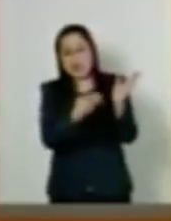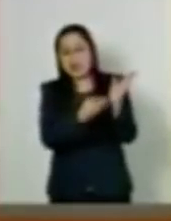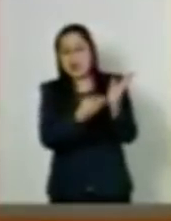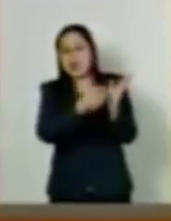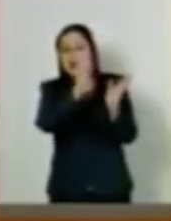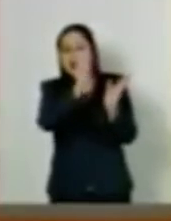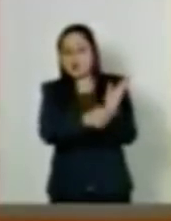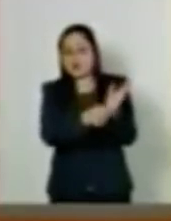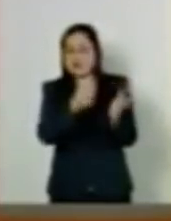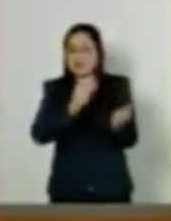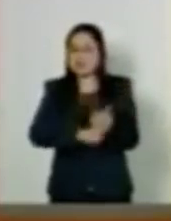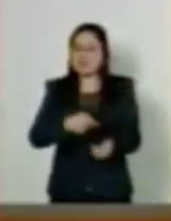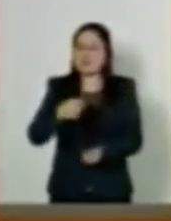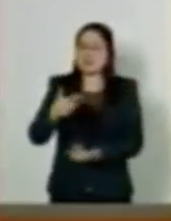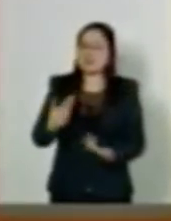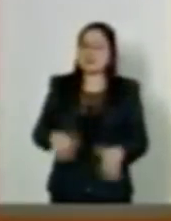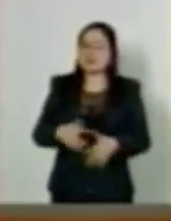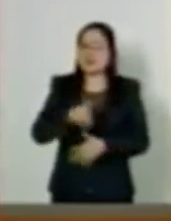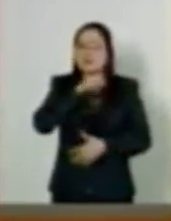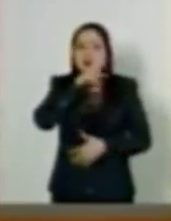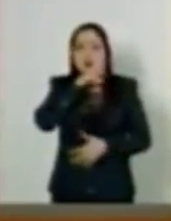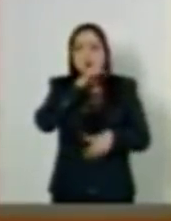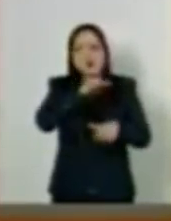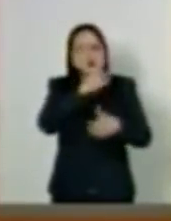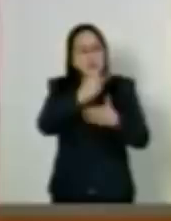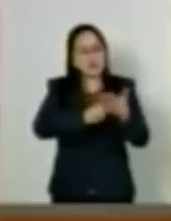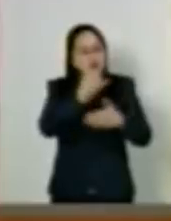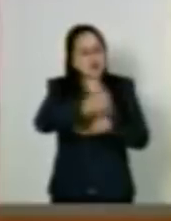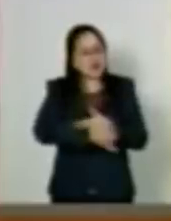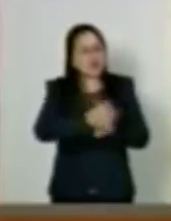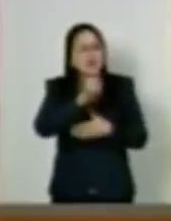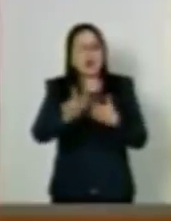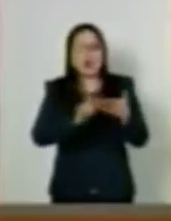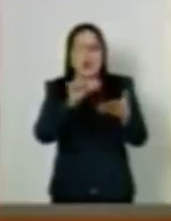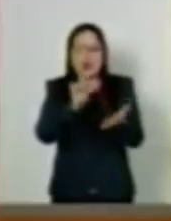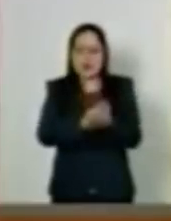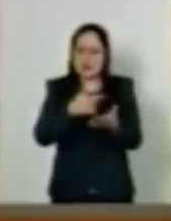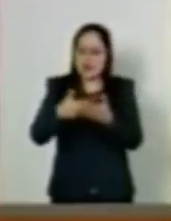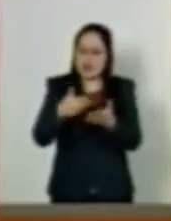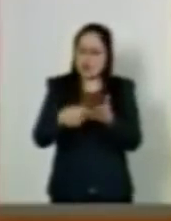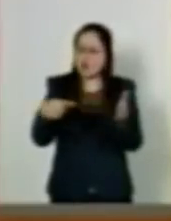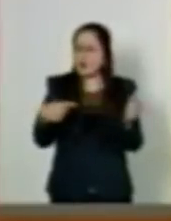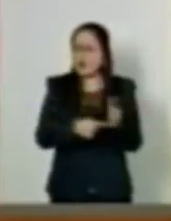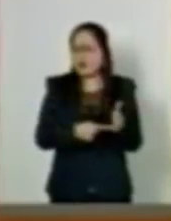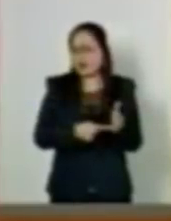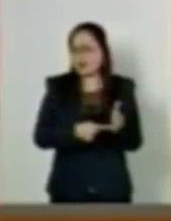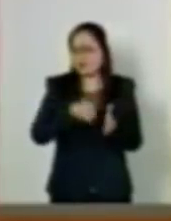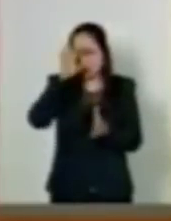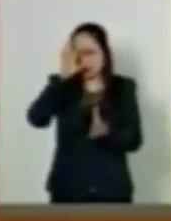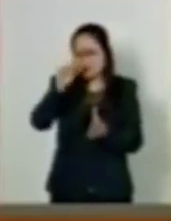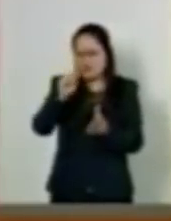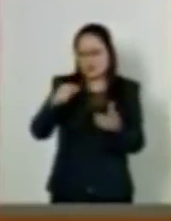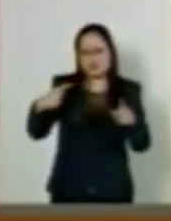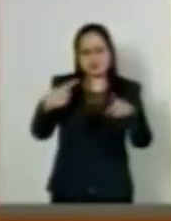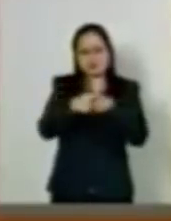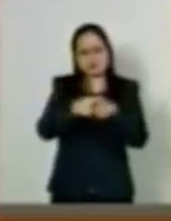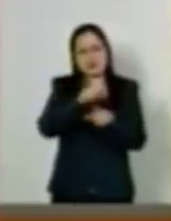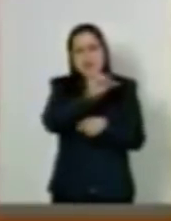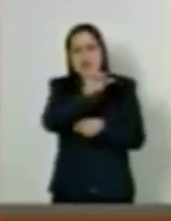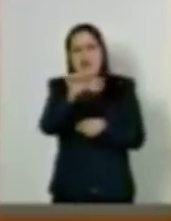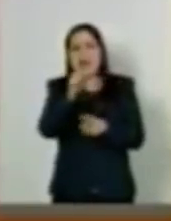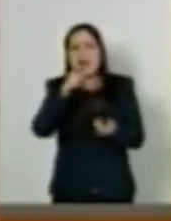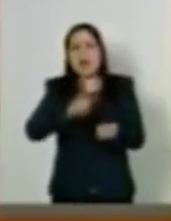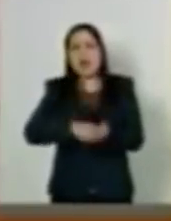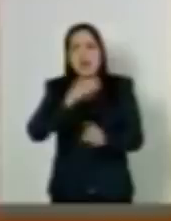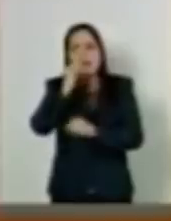expresando su preocupación sobre el proyecto de ley que hoy nos ocupa, por contener preceptos contrarios